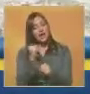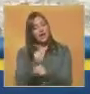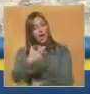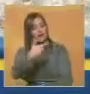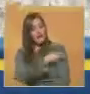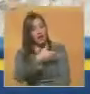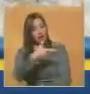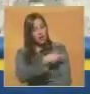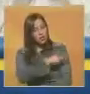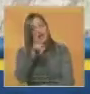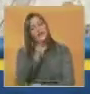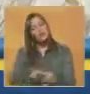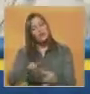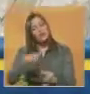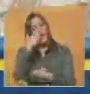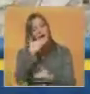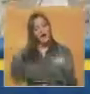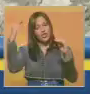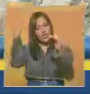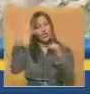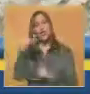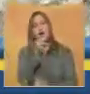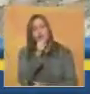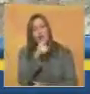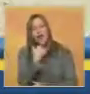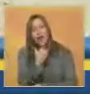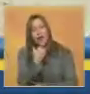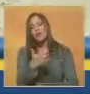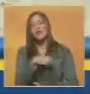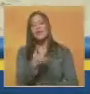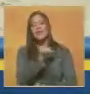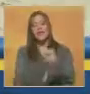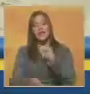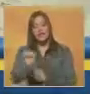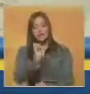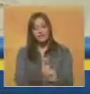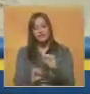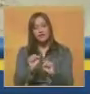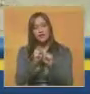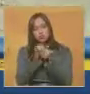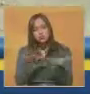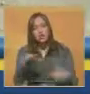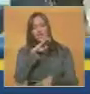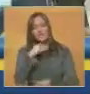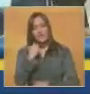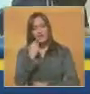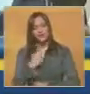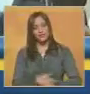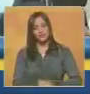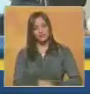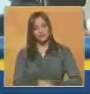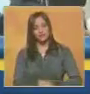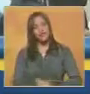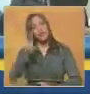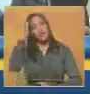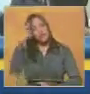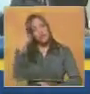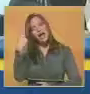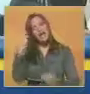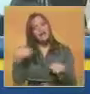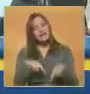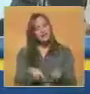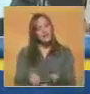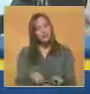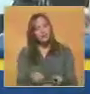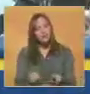vacunación a niños y adultos mayores para prevenir cualquier brote de enfermedad que pueda presentarse que recordemos que el río